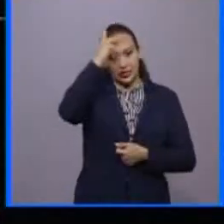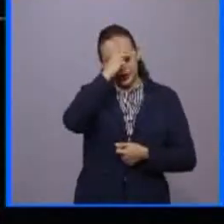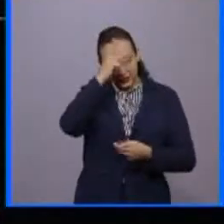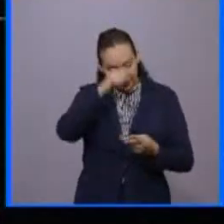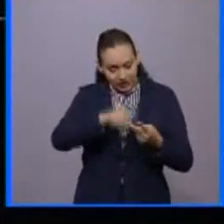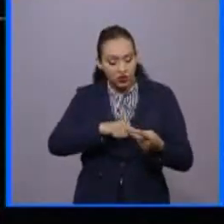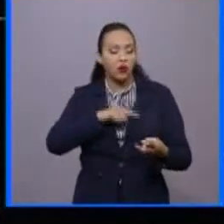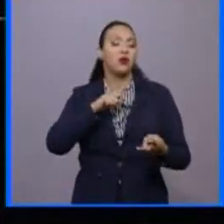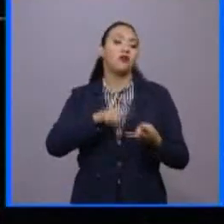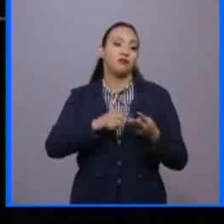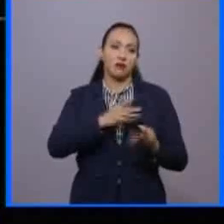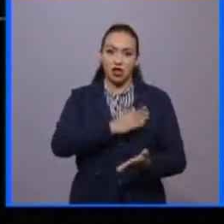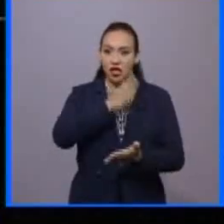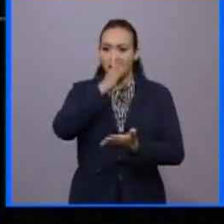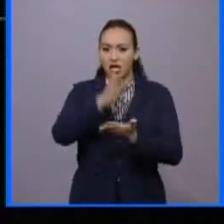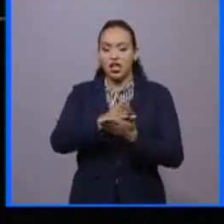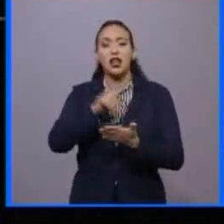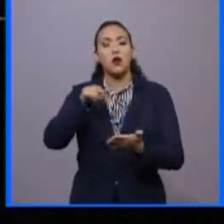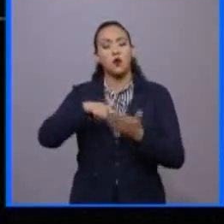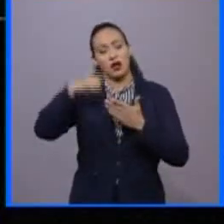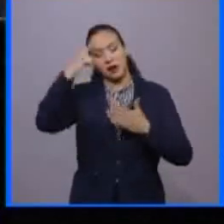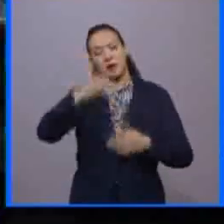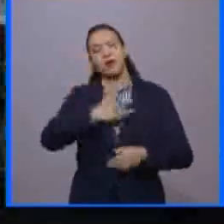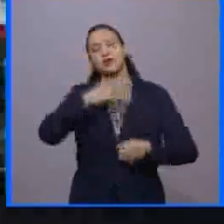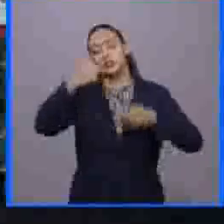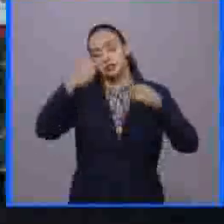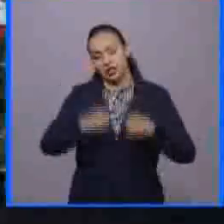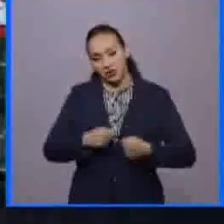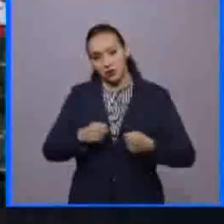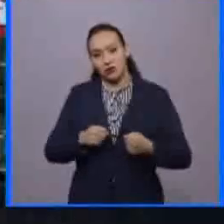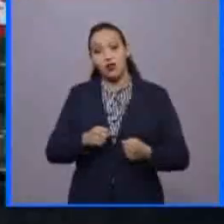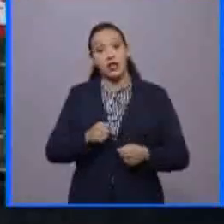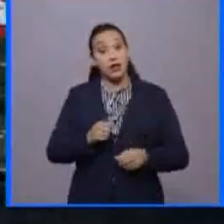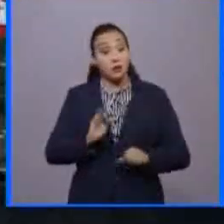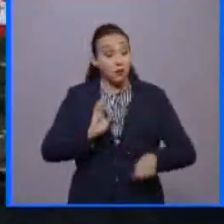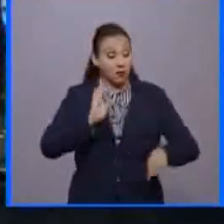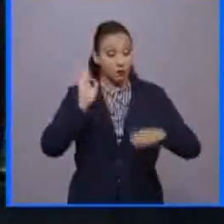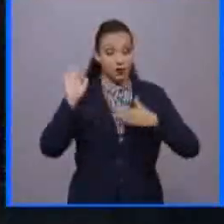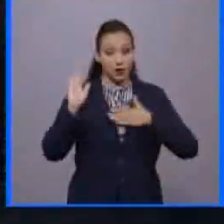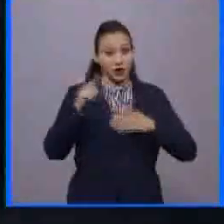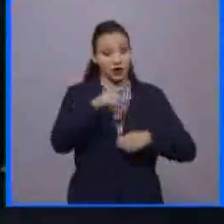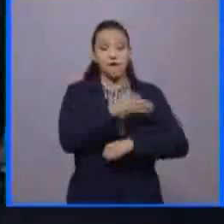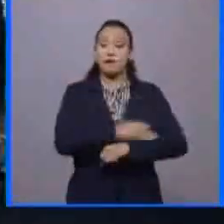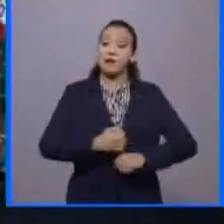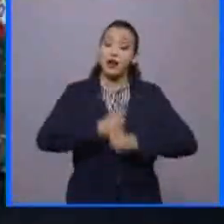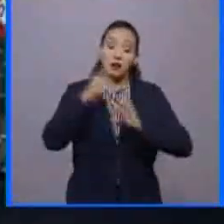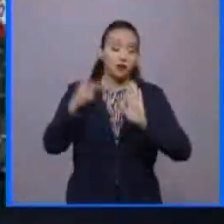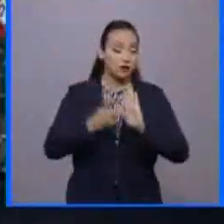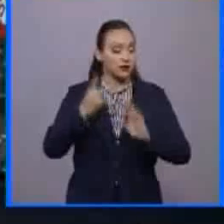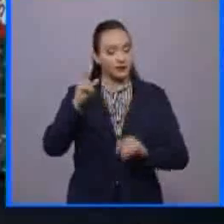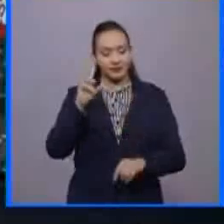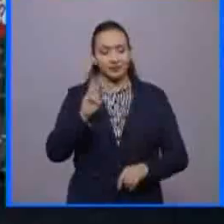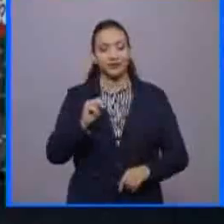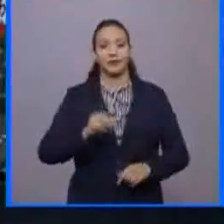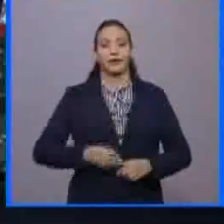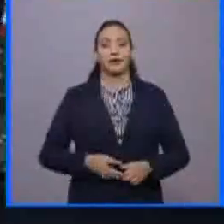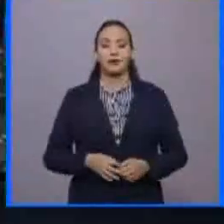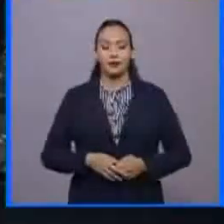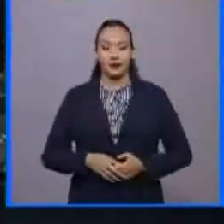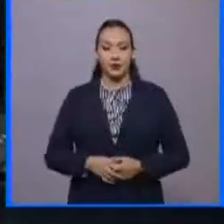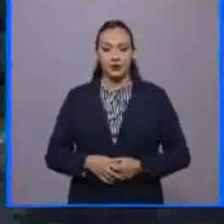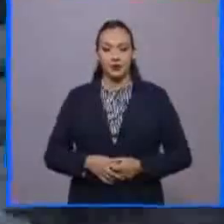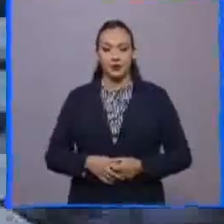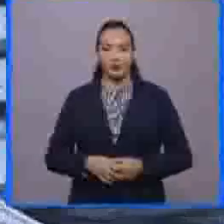satisfacción, tendientes a restablecer su dignidad y garantías de no repetición para evitar que estos hechos vuelvan a